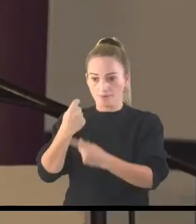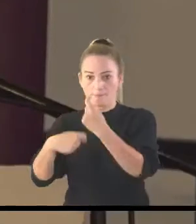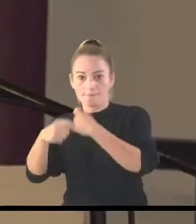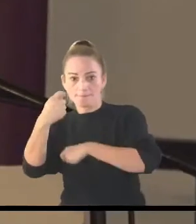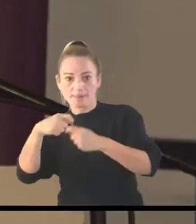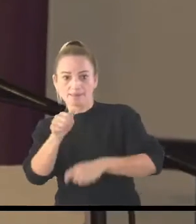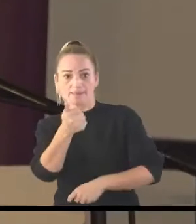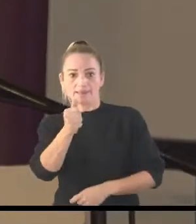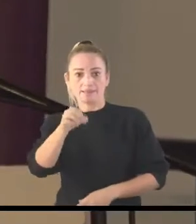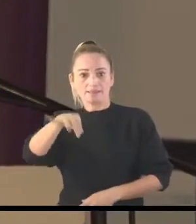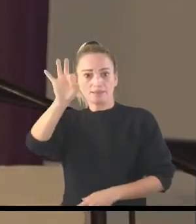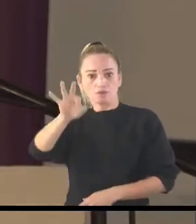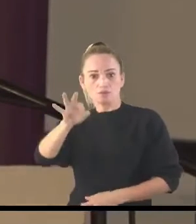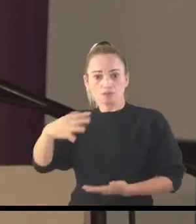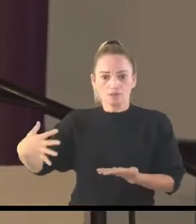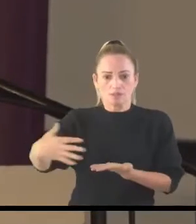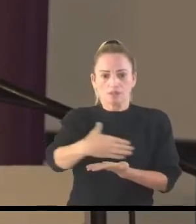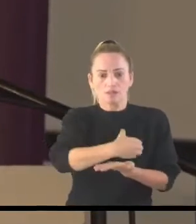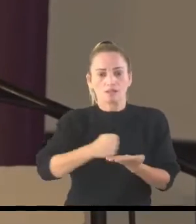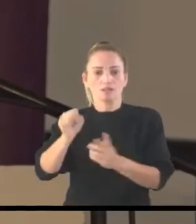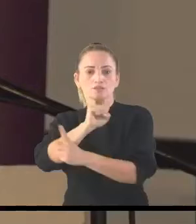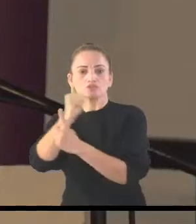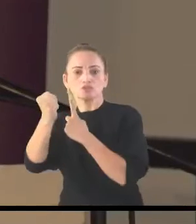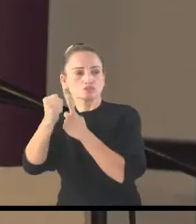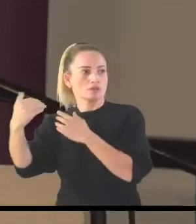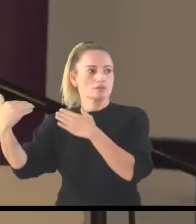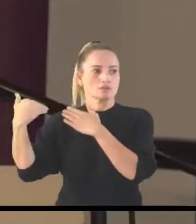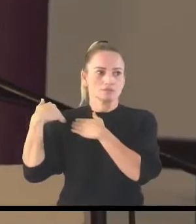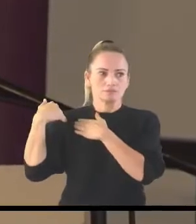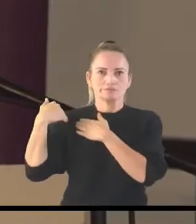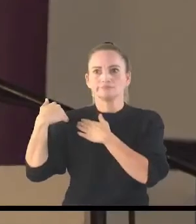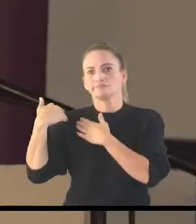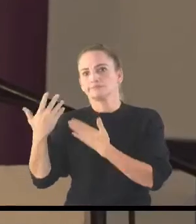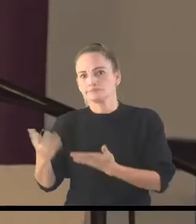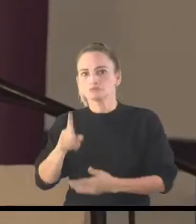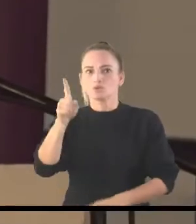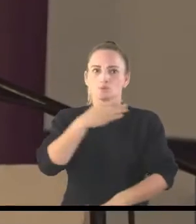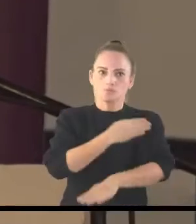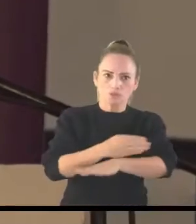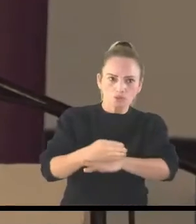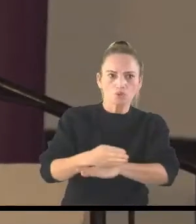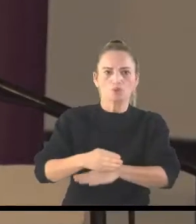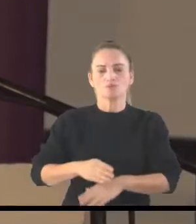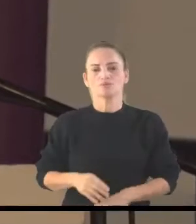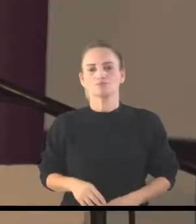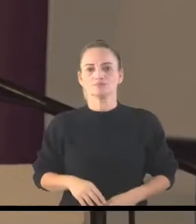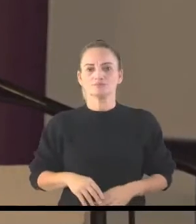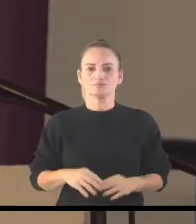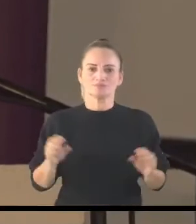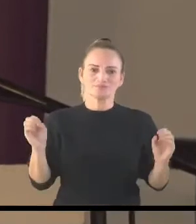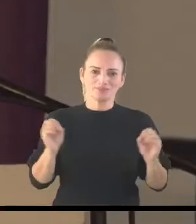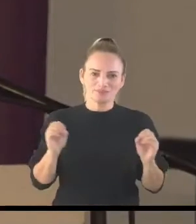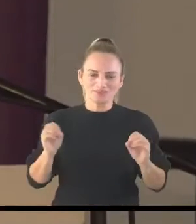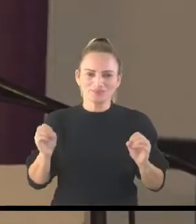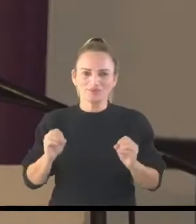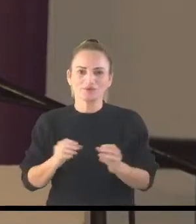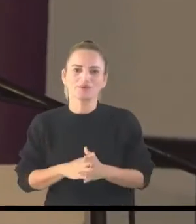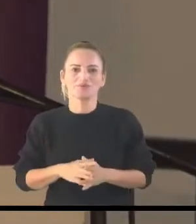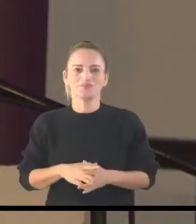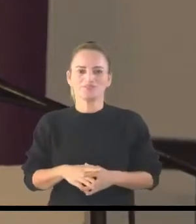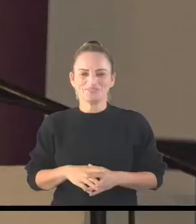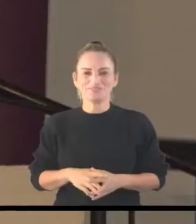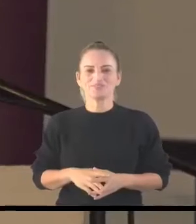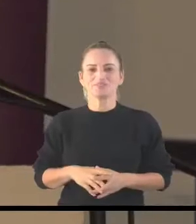el 10% lo destinamos a labor social, sean 100.000, sea 1.000.000, sean 2, sean 5, se destina a